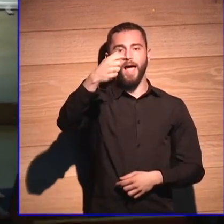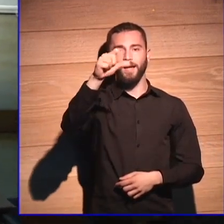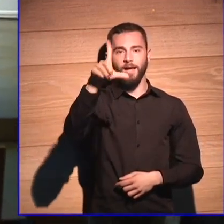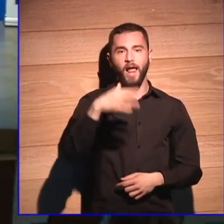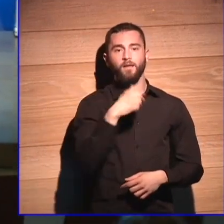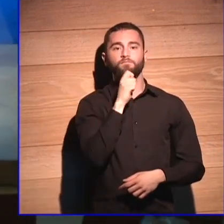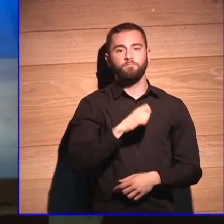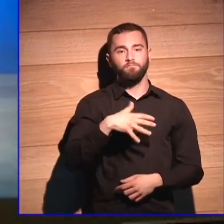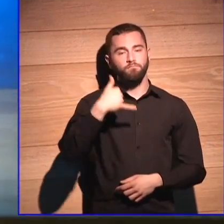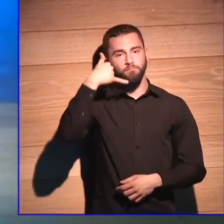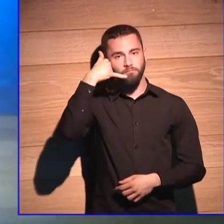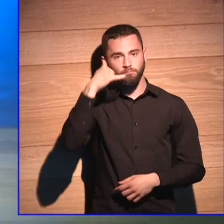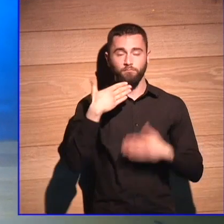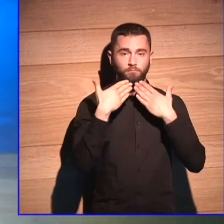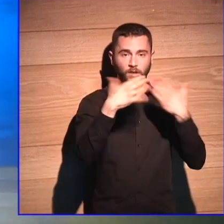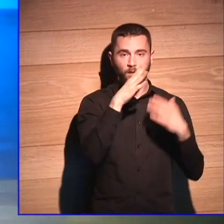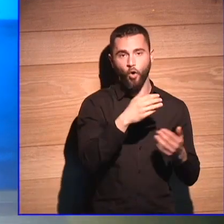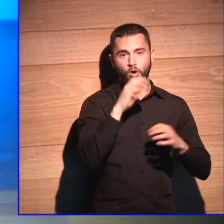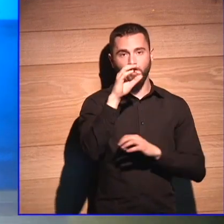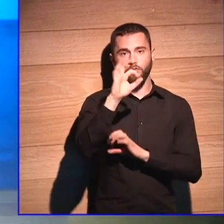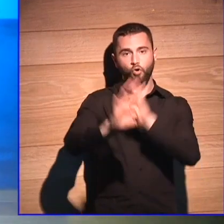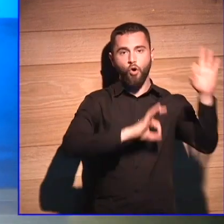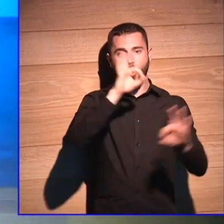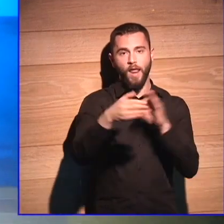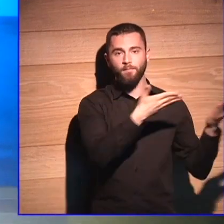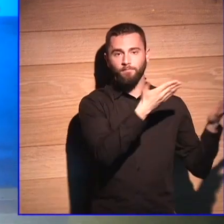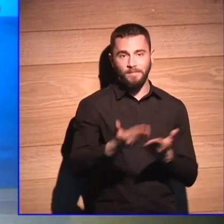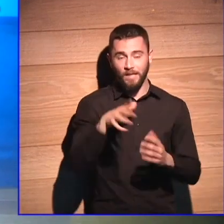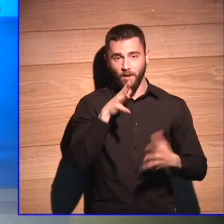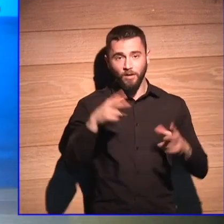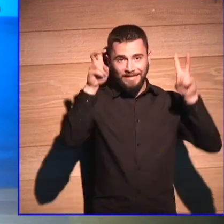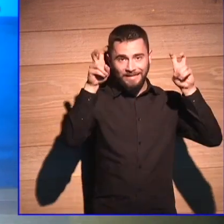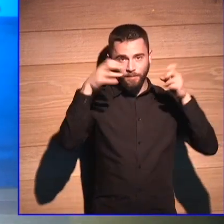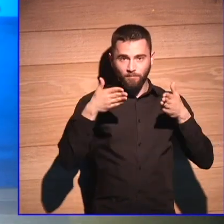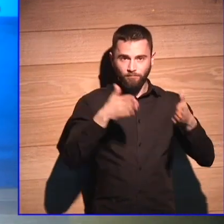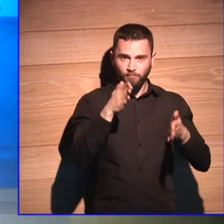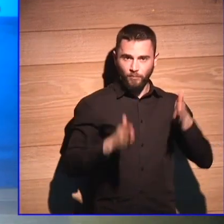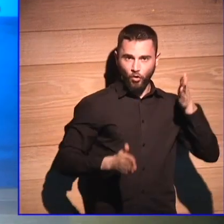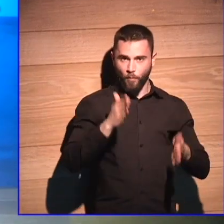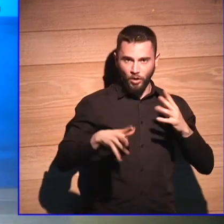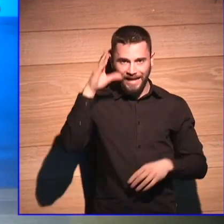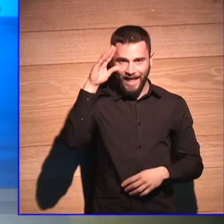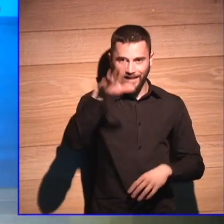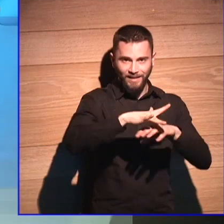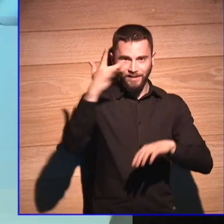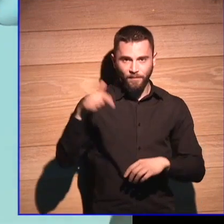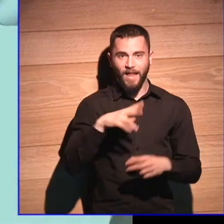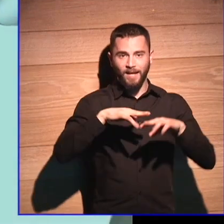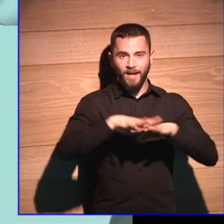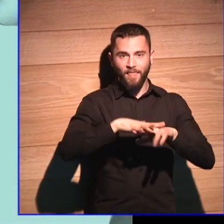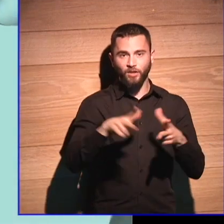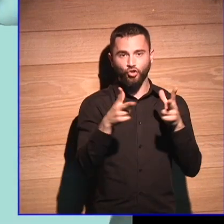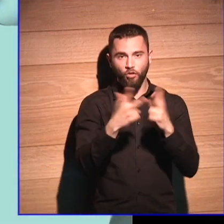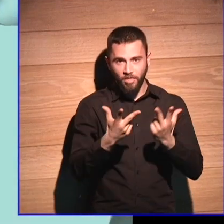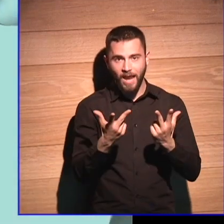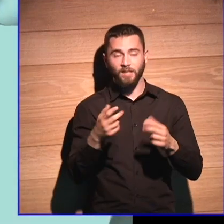jornada, porque el tema que tratamos de robótica, inteligencia artificial, redes sociales y sobre todo las